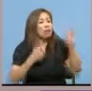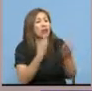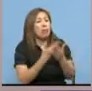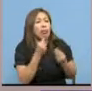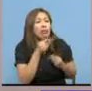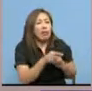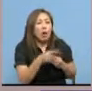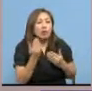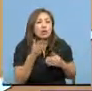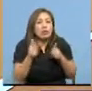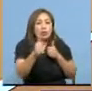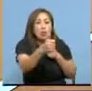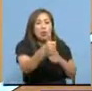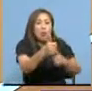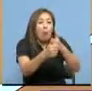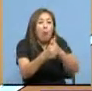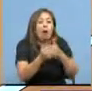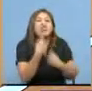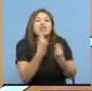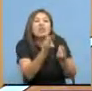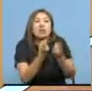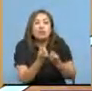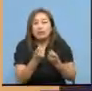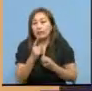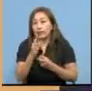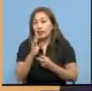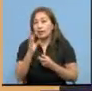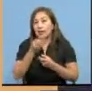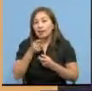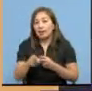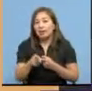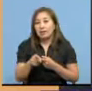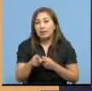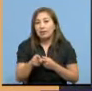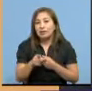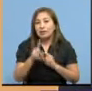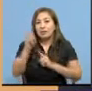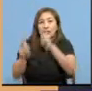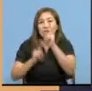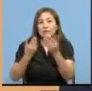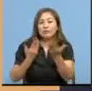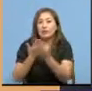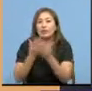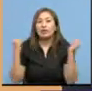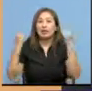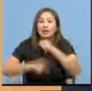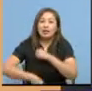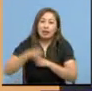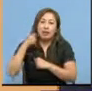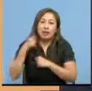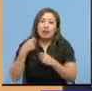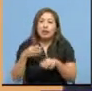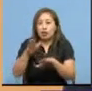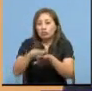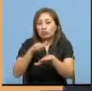a ustedes cuando se acercan a asistirnos la verdad que si bien a veces los piden el abrigo lo que necesitan